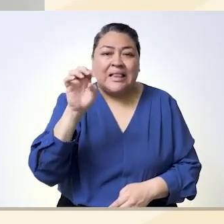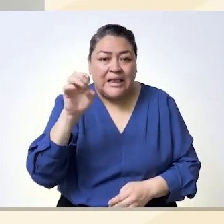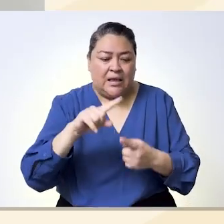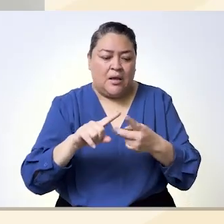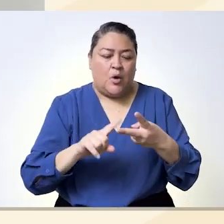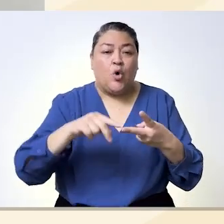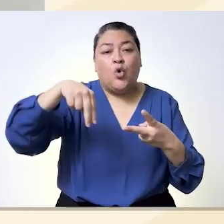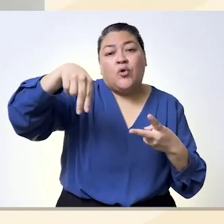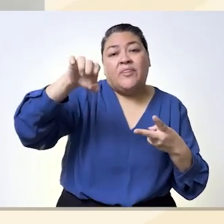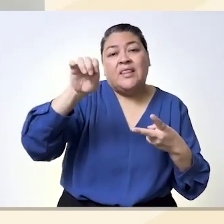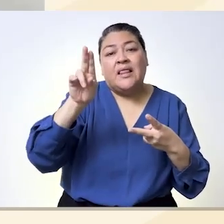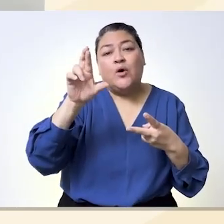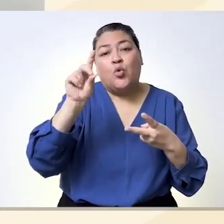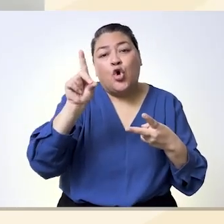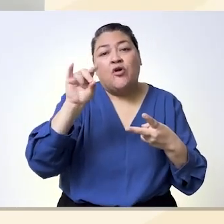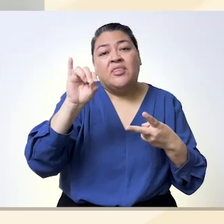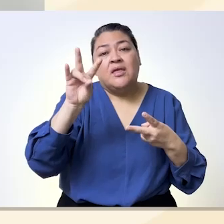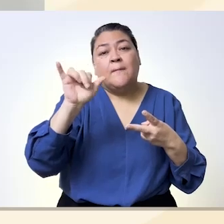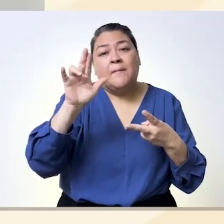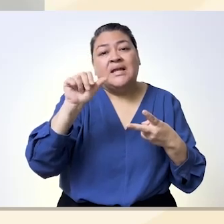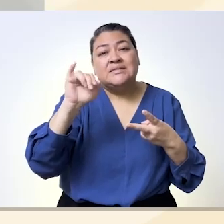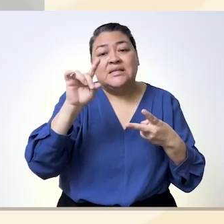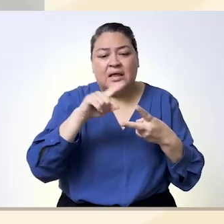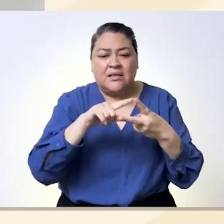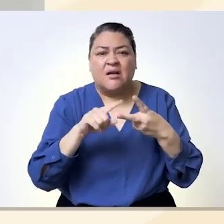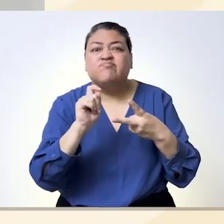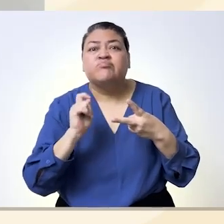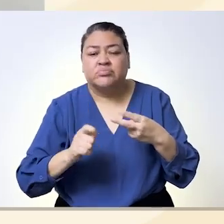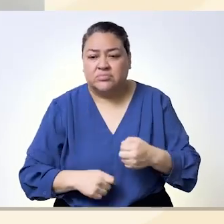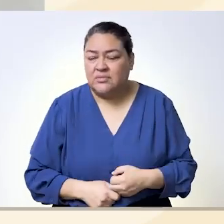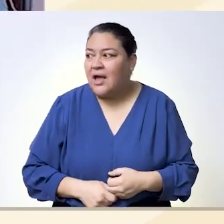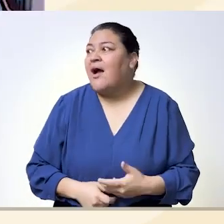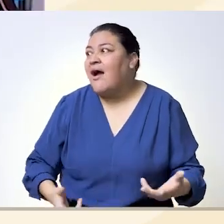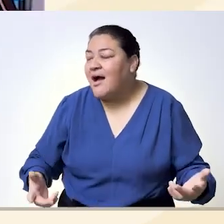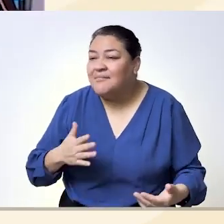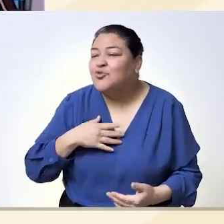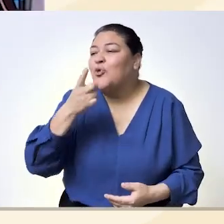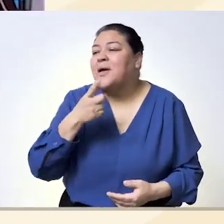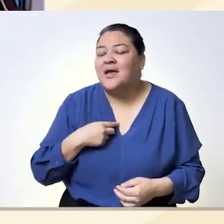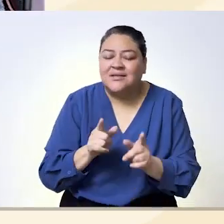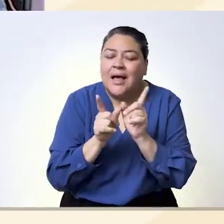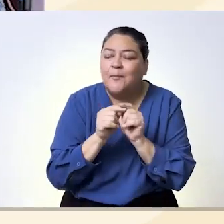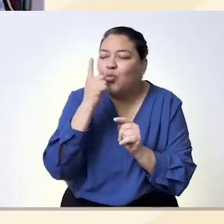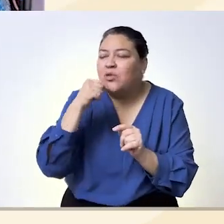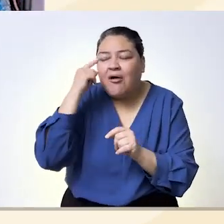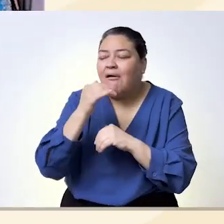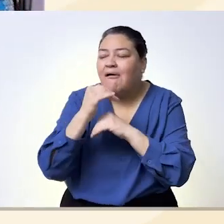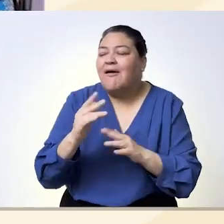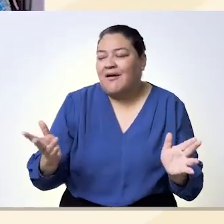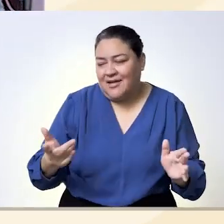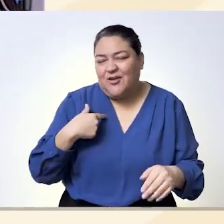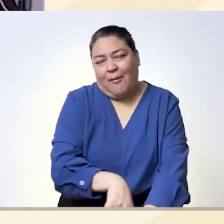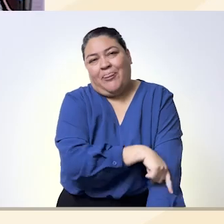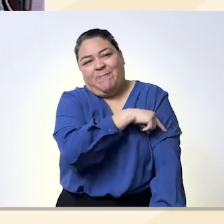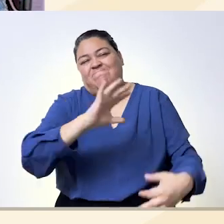neurodiversidad? Vamos a comenzar en este tramo contigo, Maine. Dijiste que nada, teníamos una hora. Yo